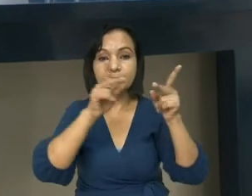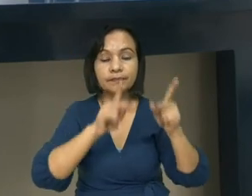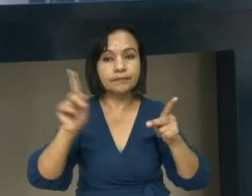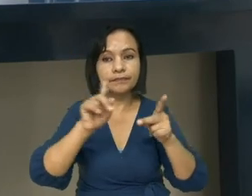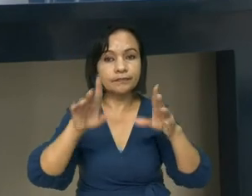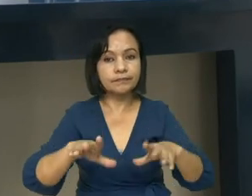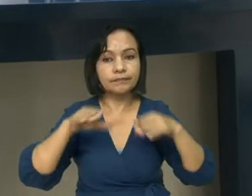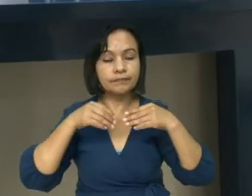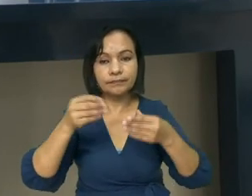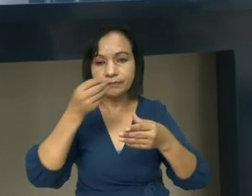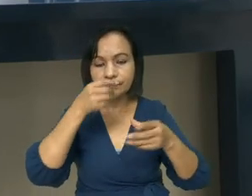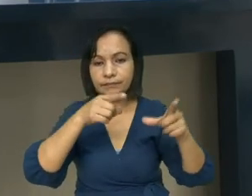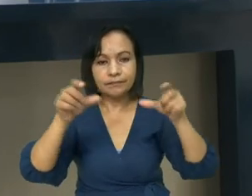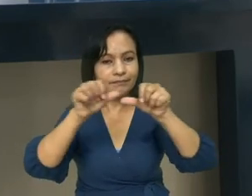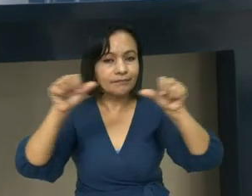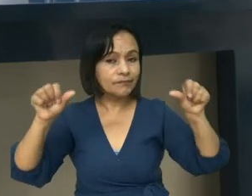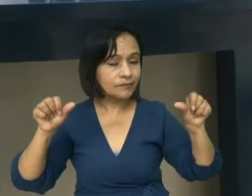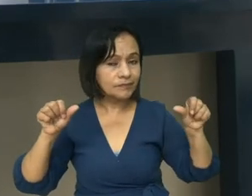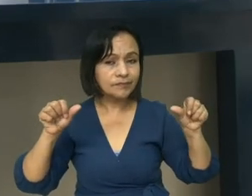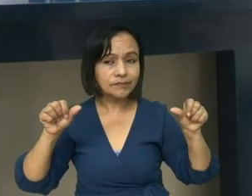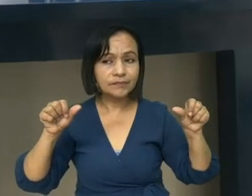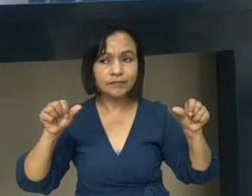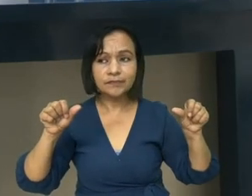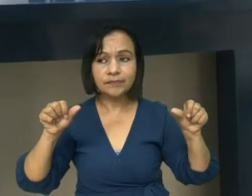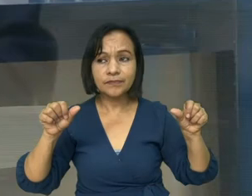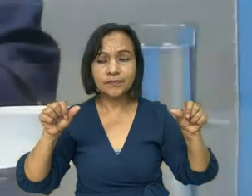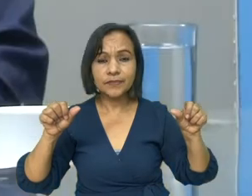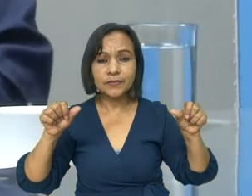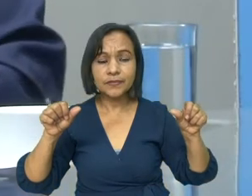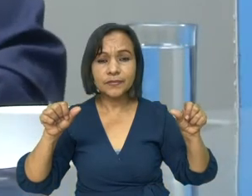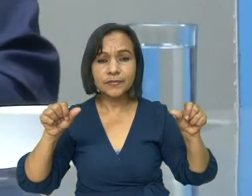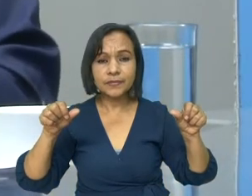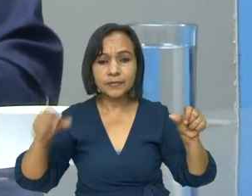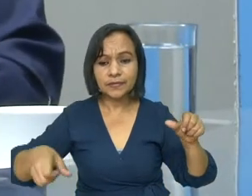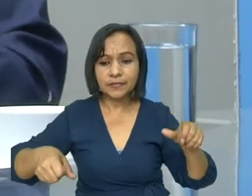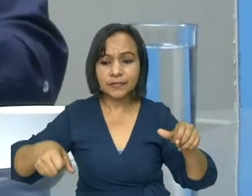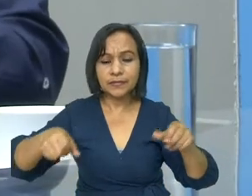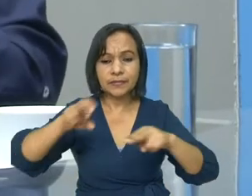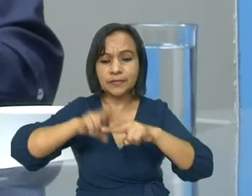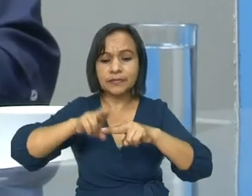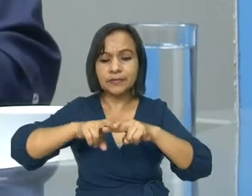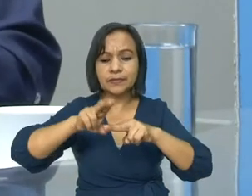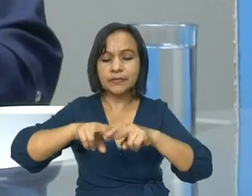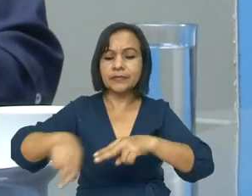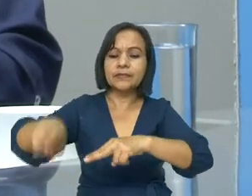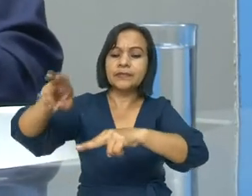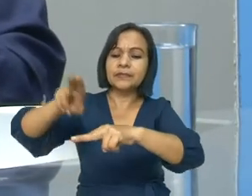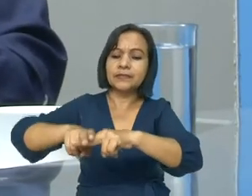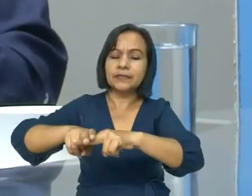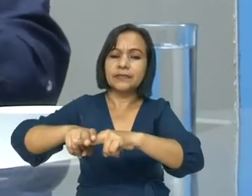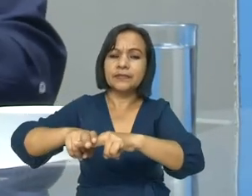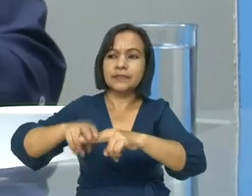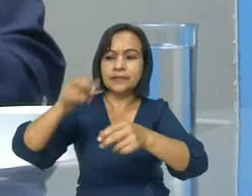aceptan que lleven alimentos, mascotas, alguna gente que ha llevado hasta playeras. Porque incluso allá en la